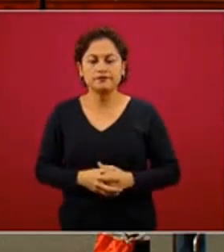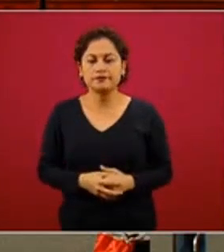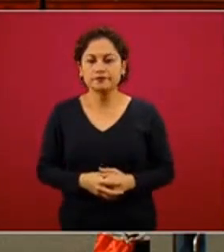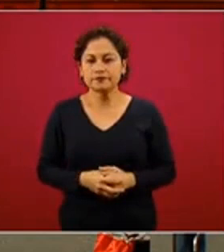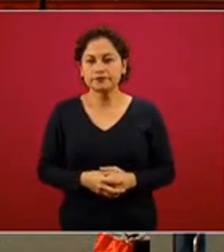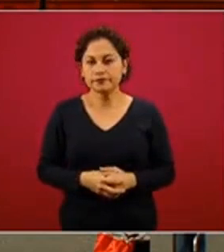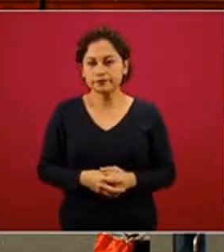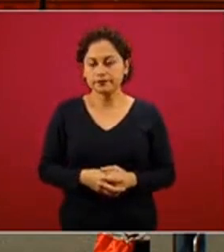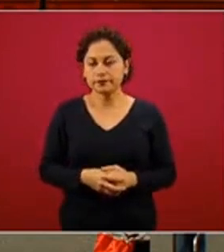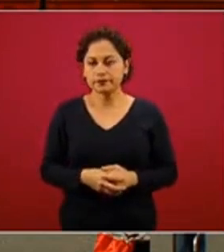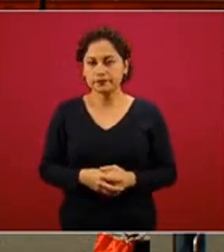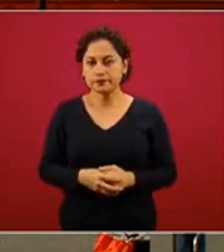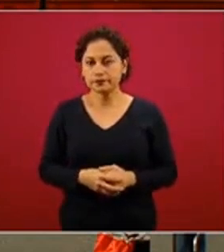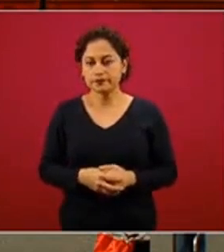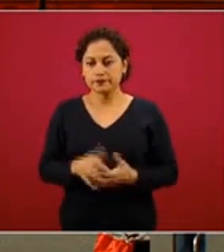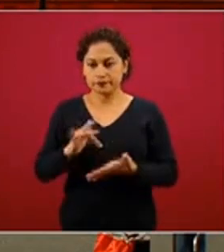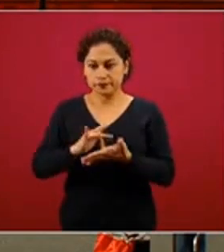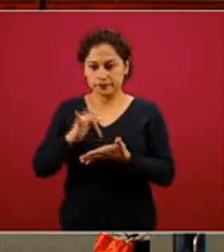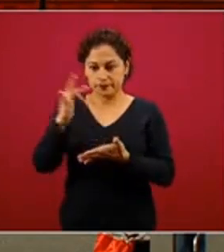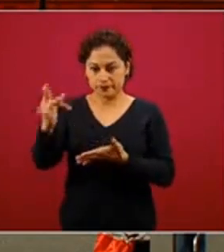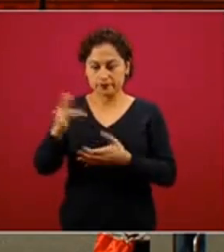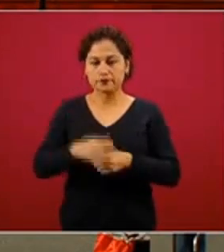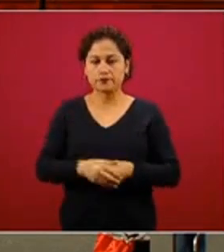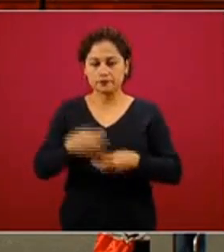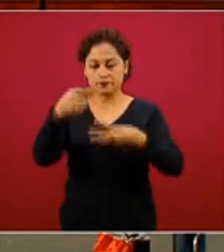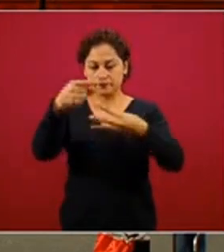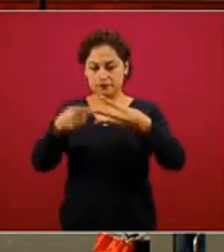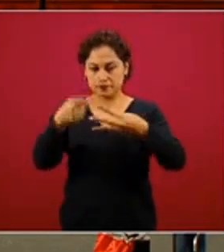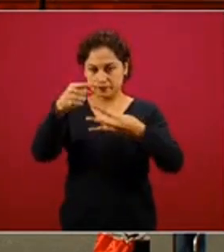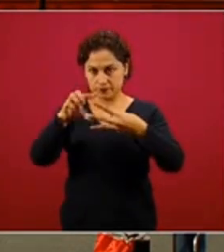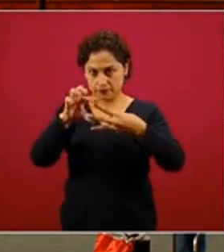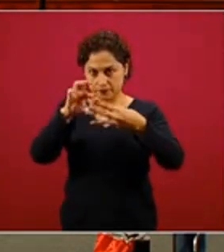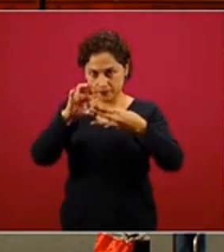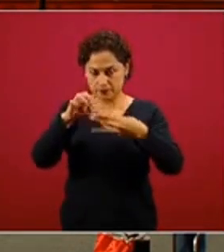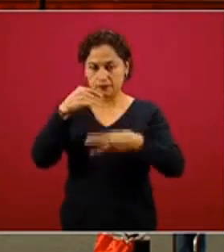Muchas gracias. Sobre las 2 primeras preguntas,